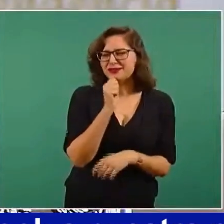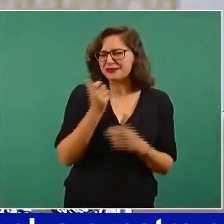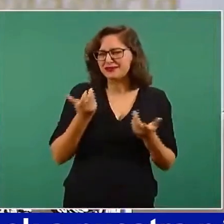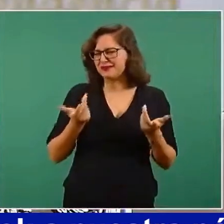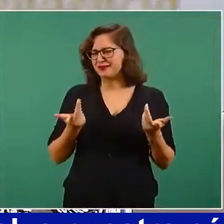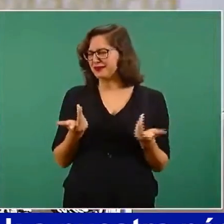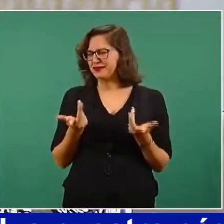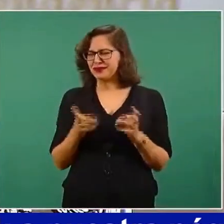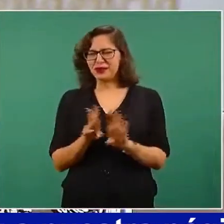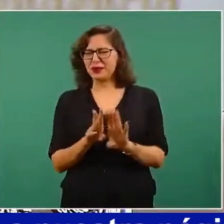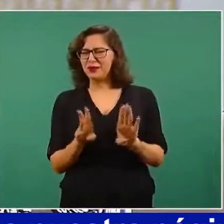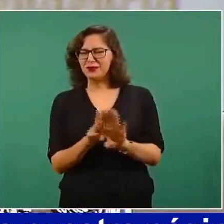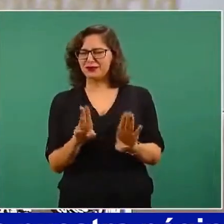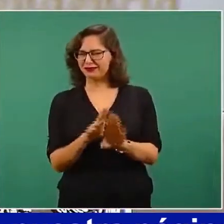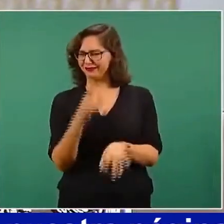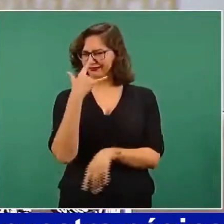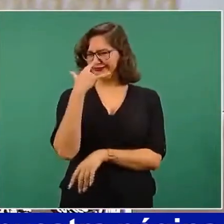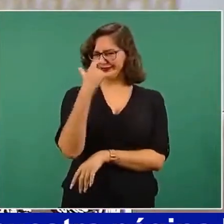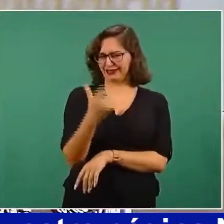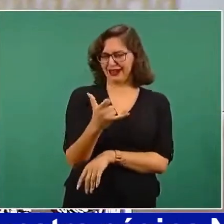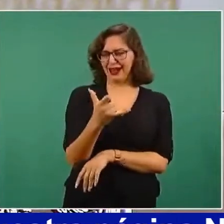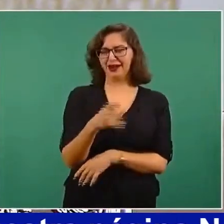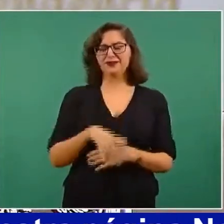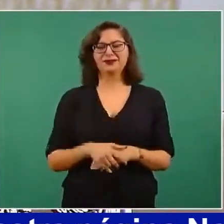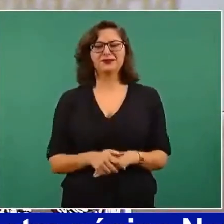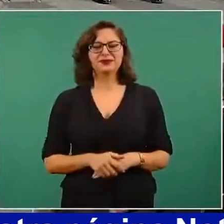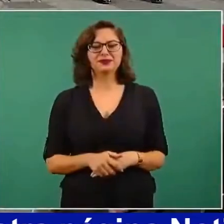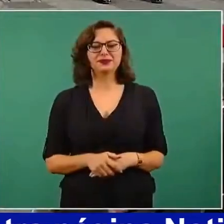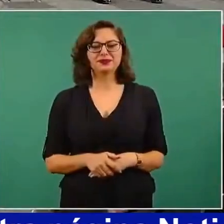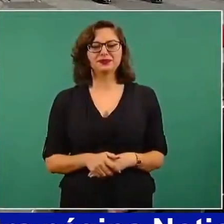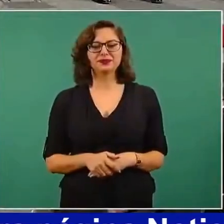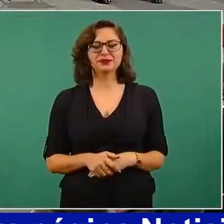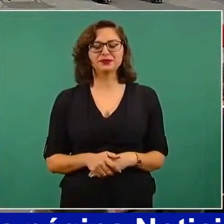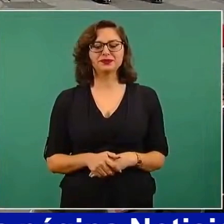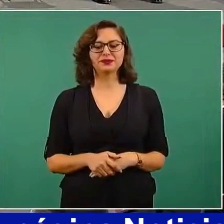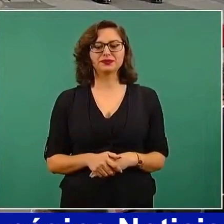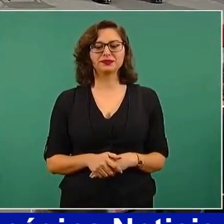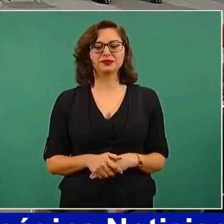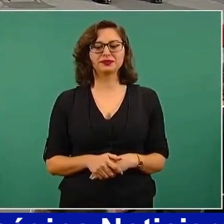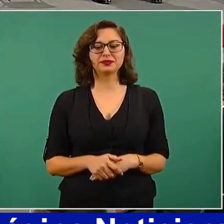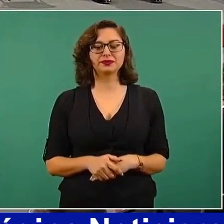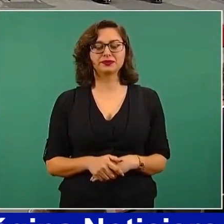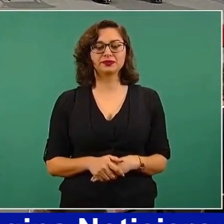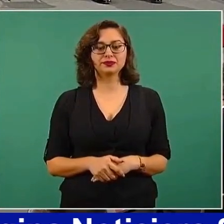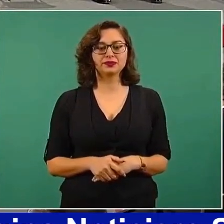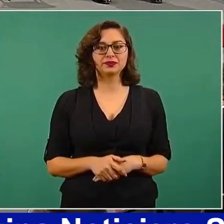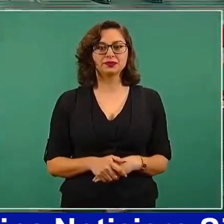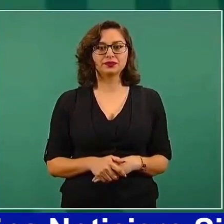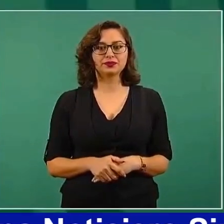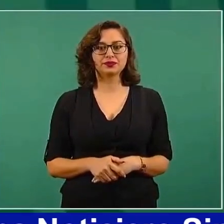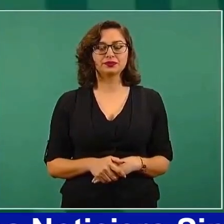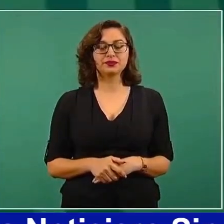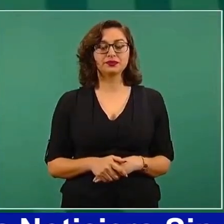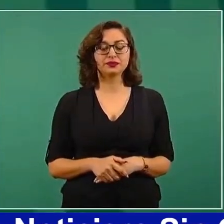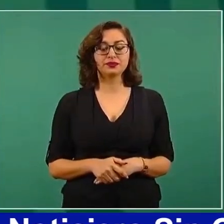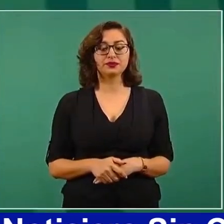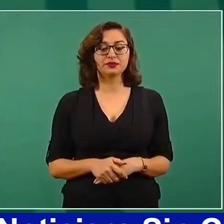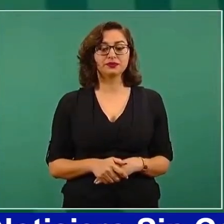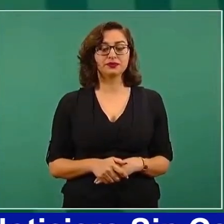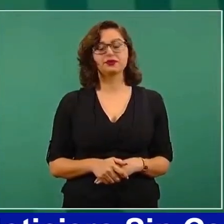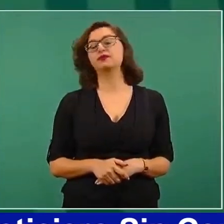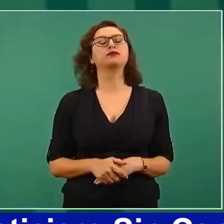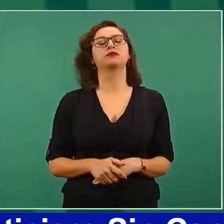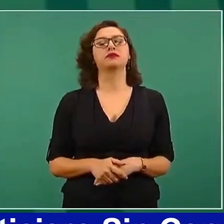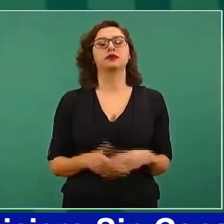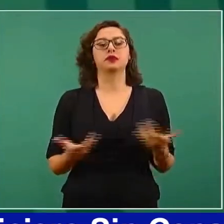estos secuestradores y los secuestrados. Lo que la primera sala de la Suprema Corte de